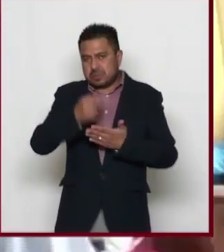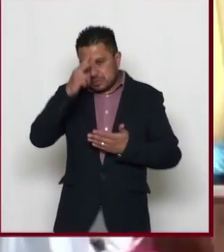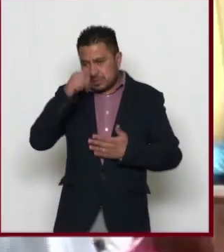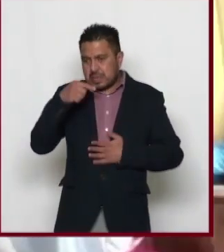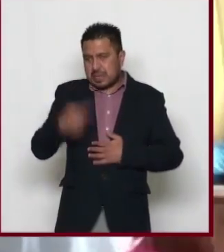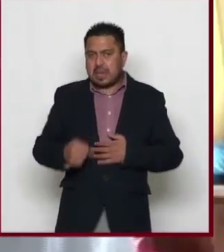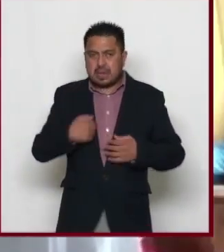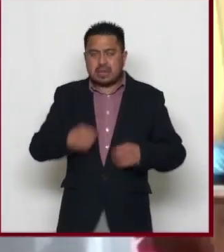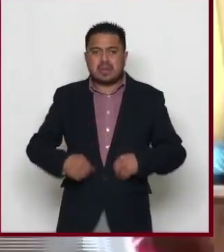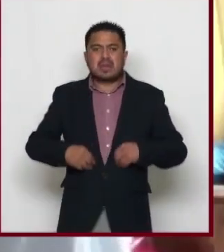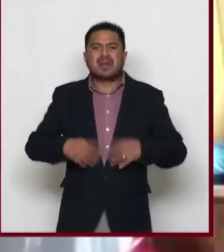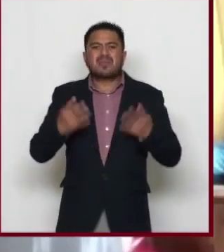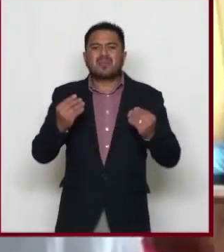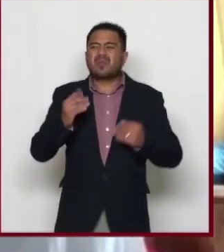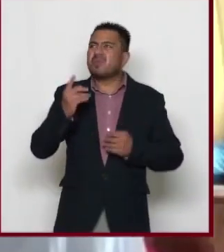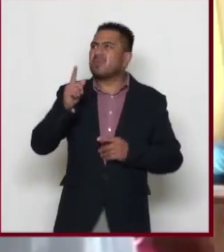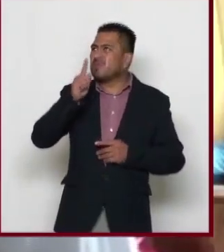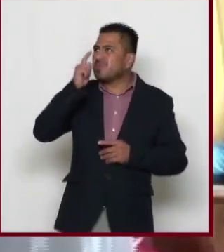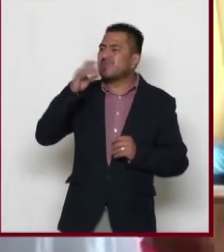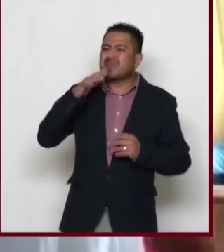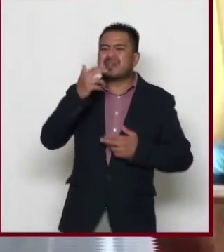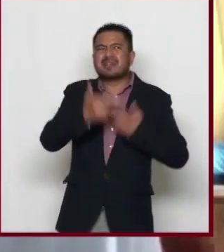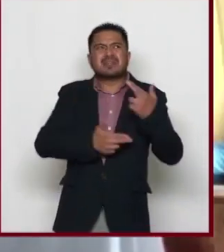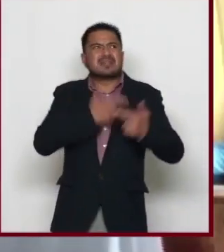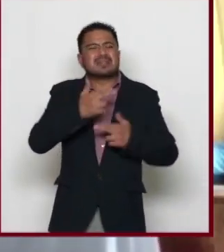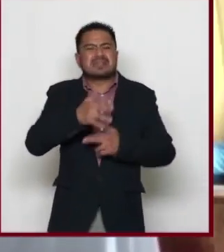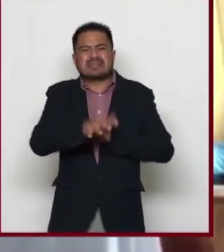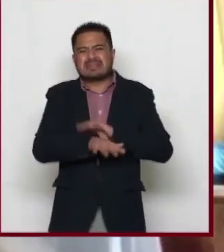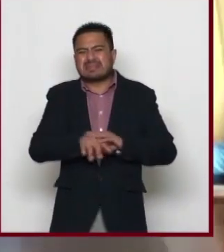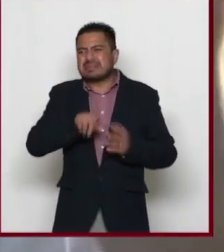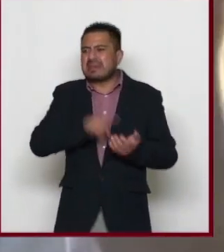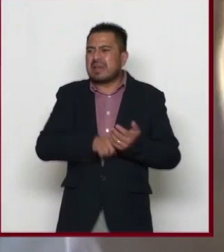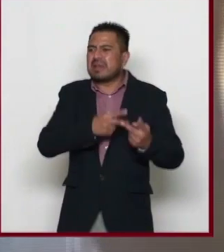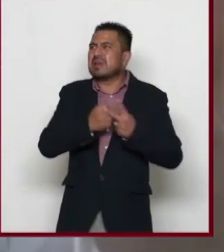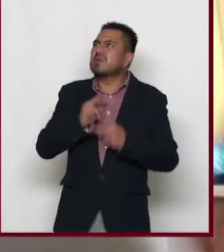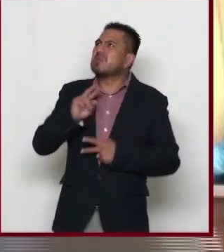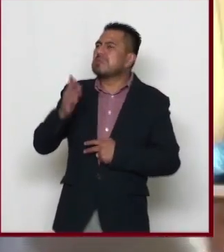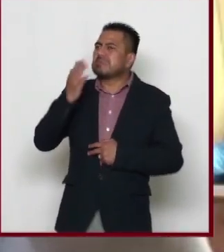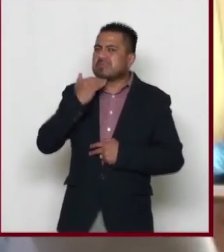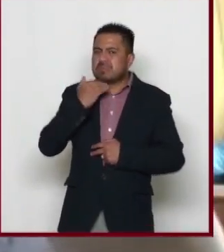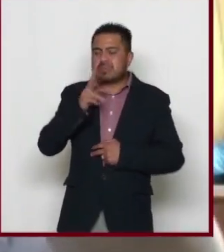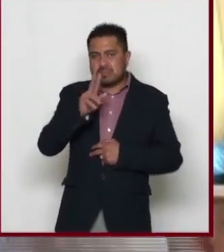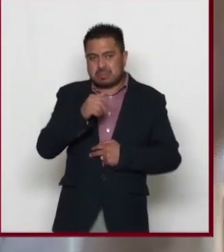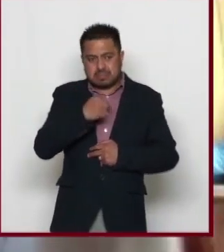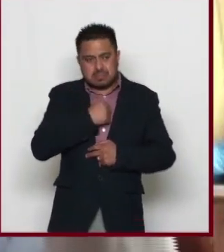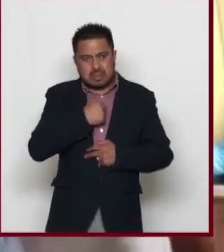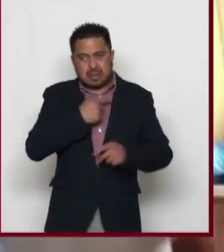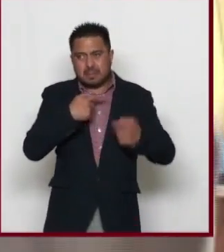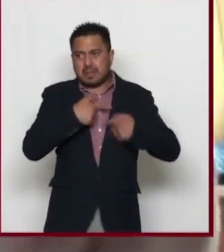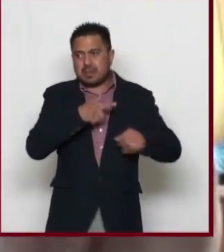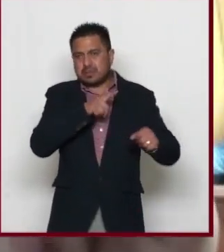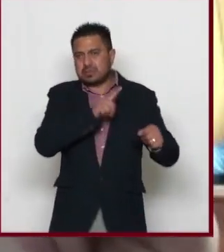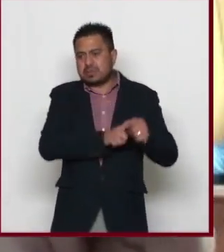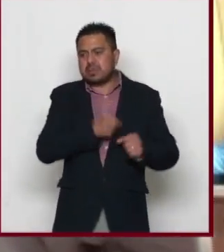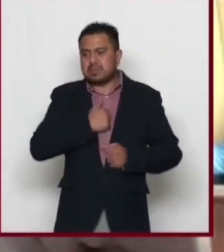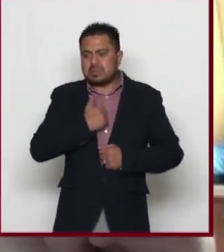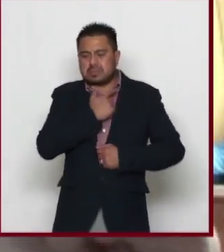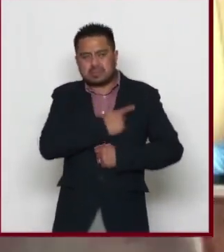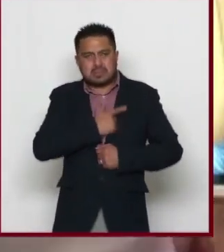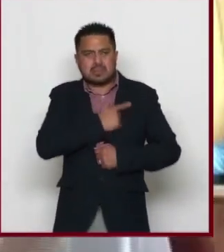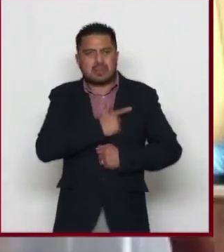Entonces, lo único malo de vivir, porque yo vivo en la Ciudad de México, de vivir aquí, es que como hay tanta luz, hay tanta contaminación lumínica, no se ven las estrellas desde